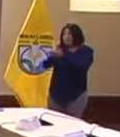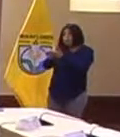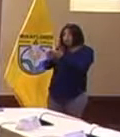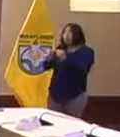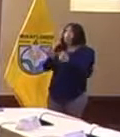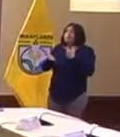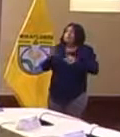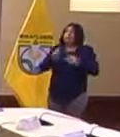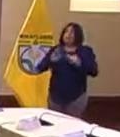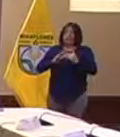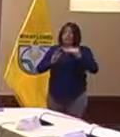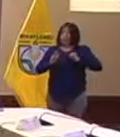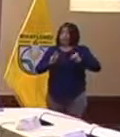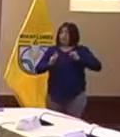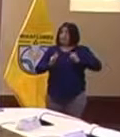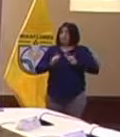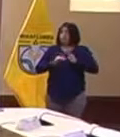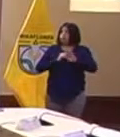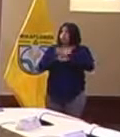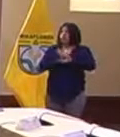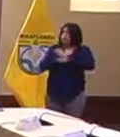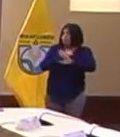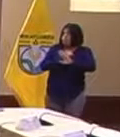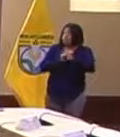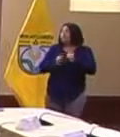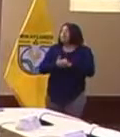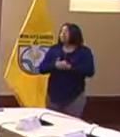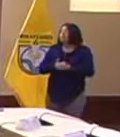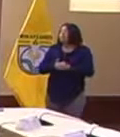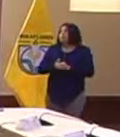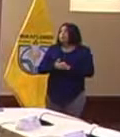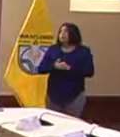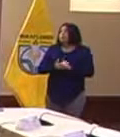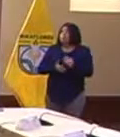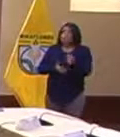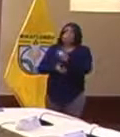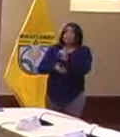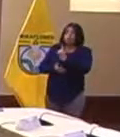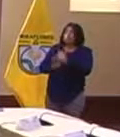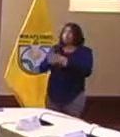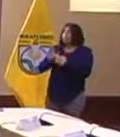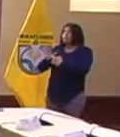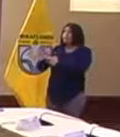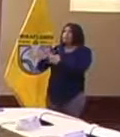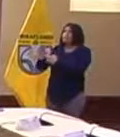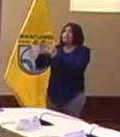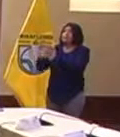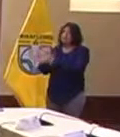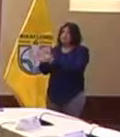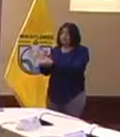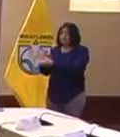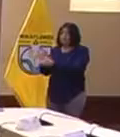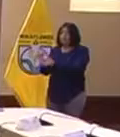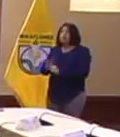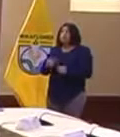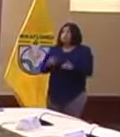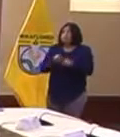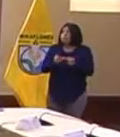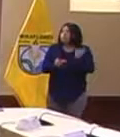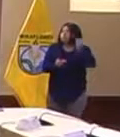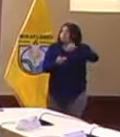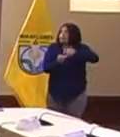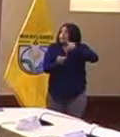defensa jurídica de la municipalidad, se establece la defensa jurídica de la municipalidad, más no de sus representantes, así como su